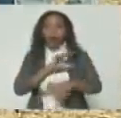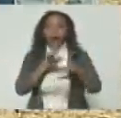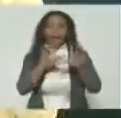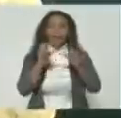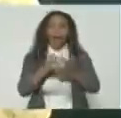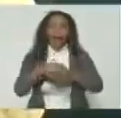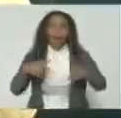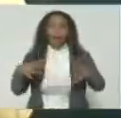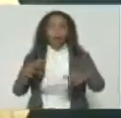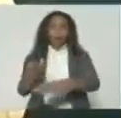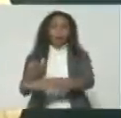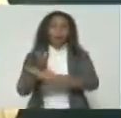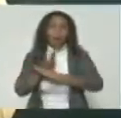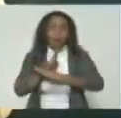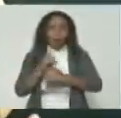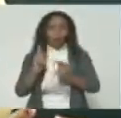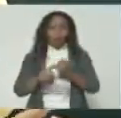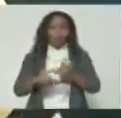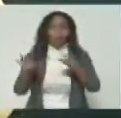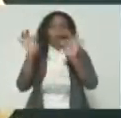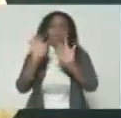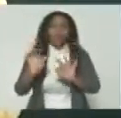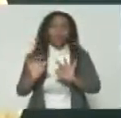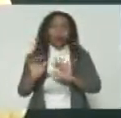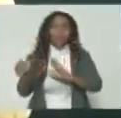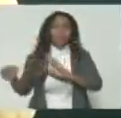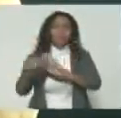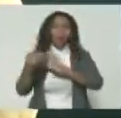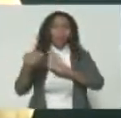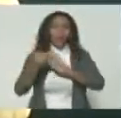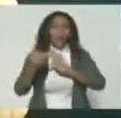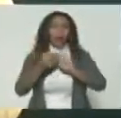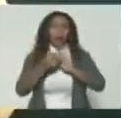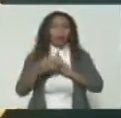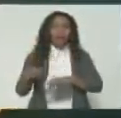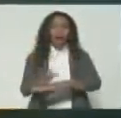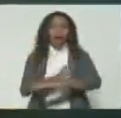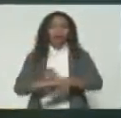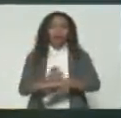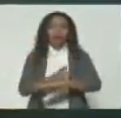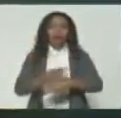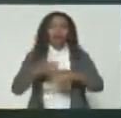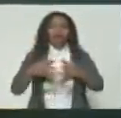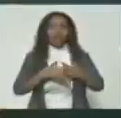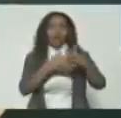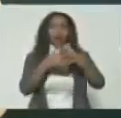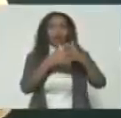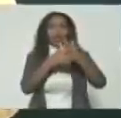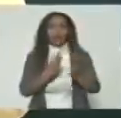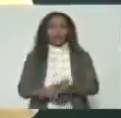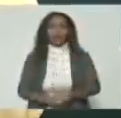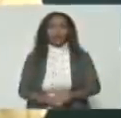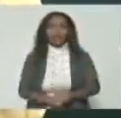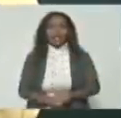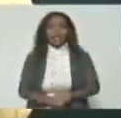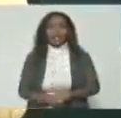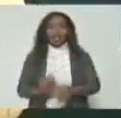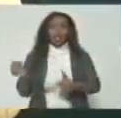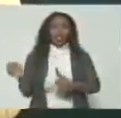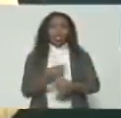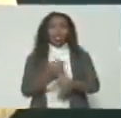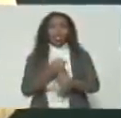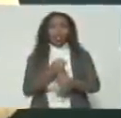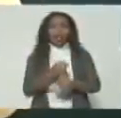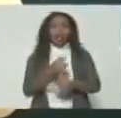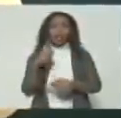del bloqueo, de las medidas unilaterales y coercitivas del gobierno estadounidense, del saboteo